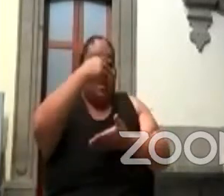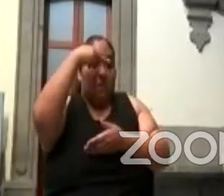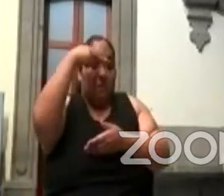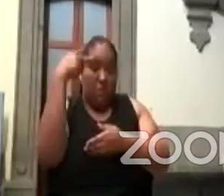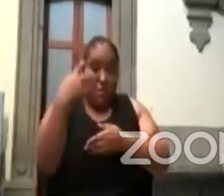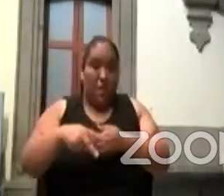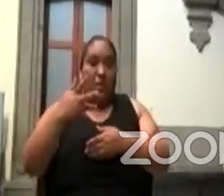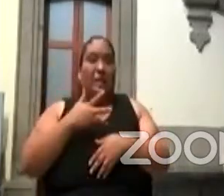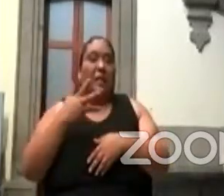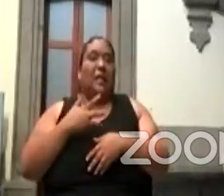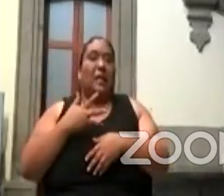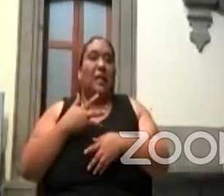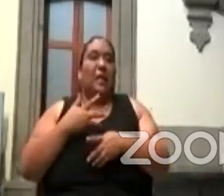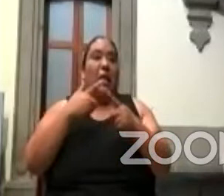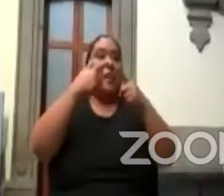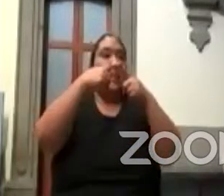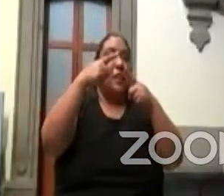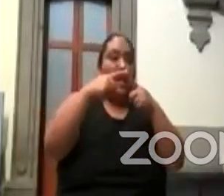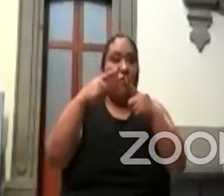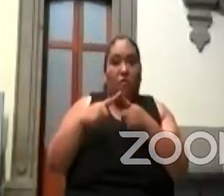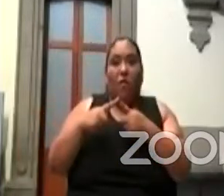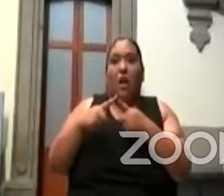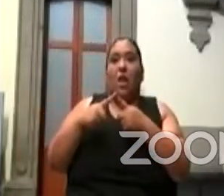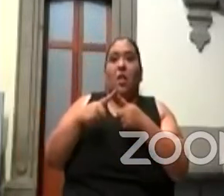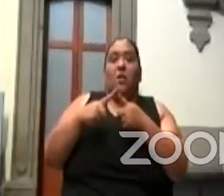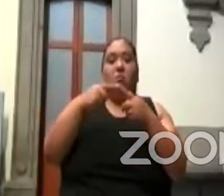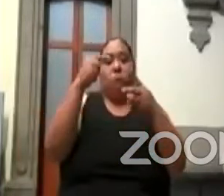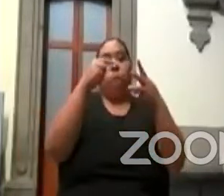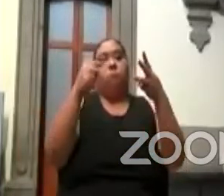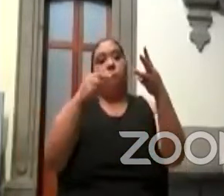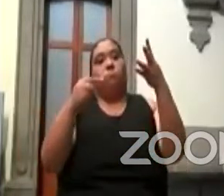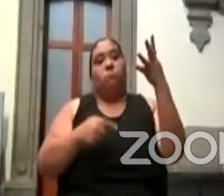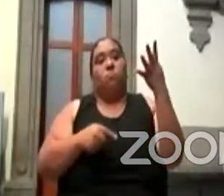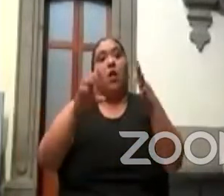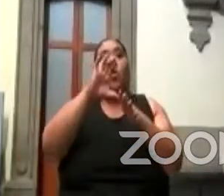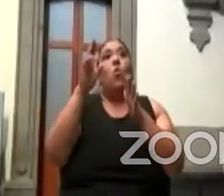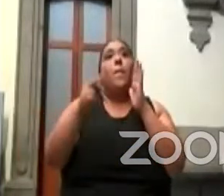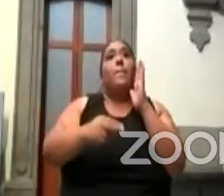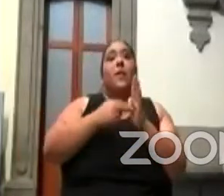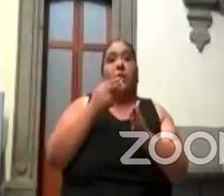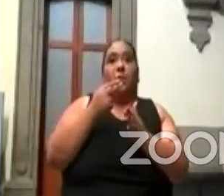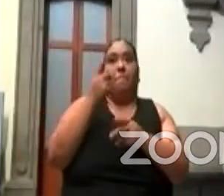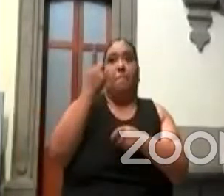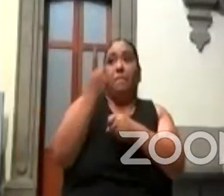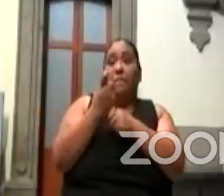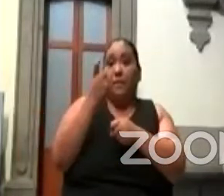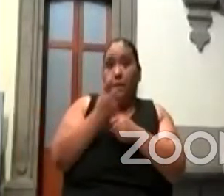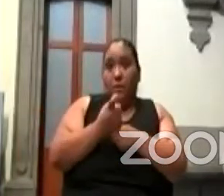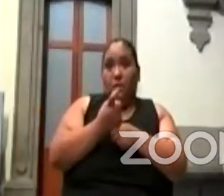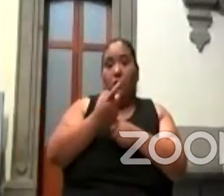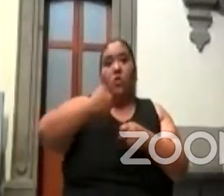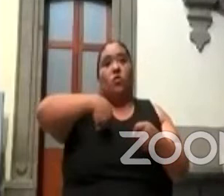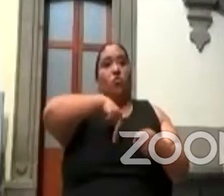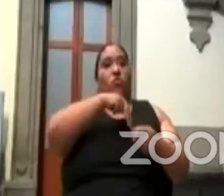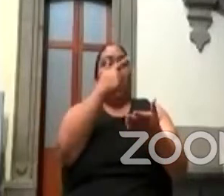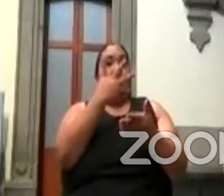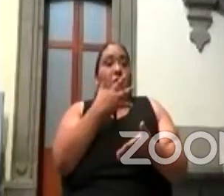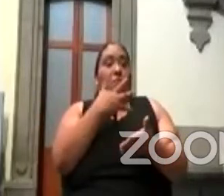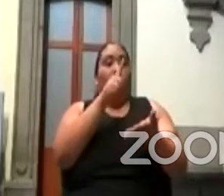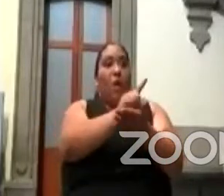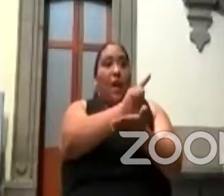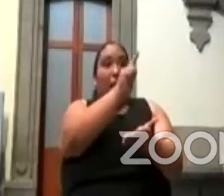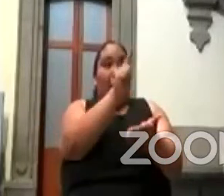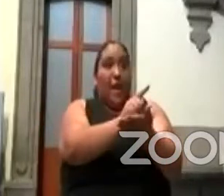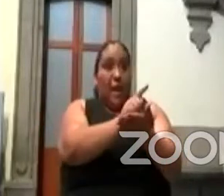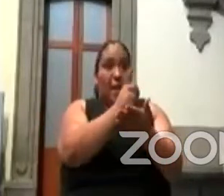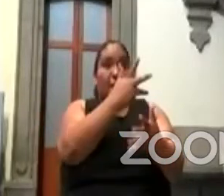tiene diversos brazos de cumplimiento a la convención. La primera es que tenemos una ley de integración